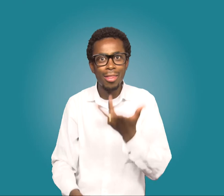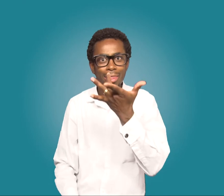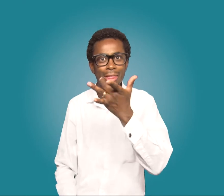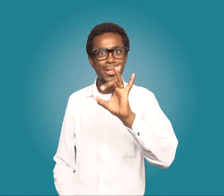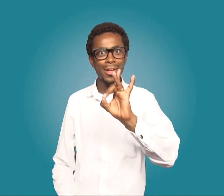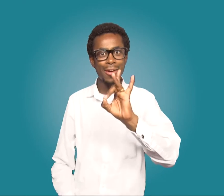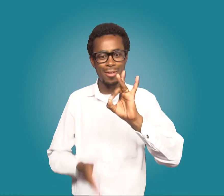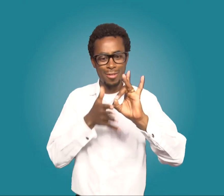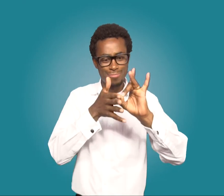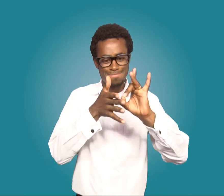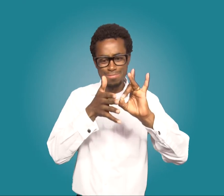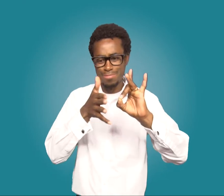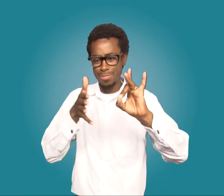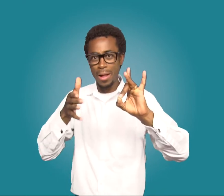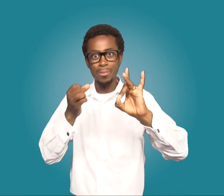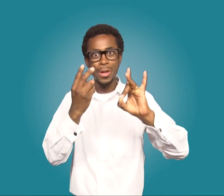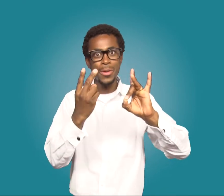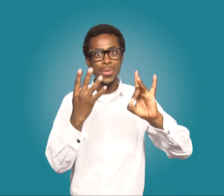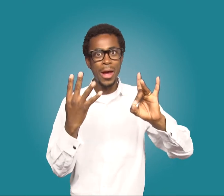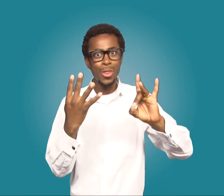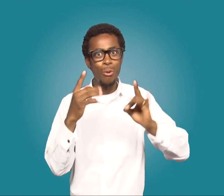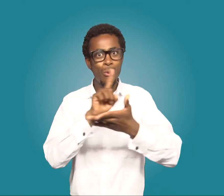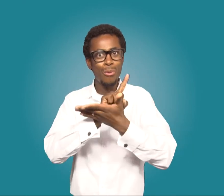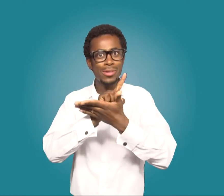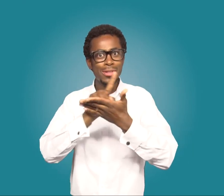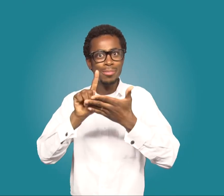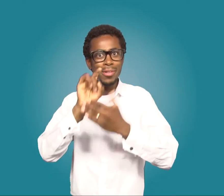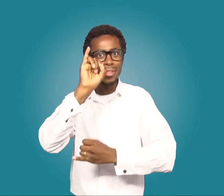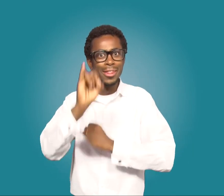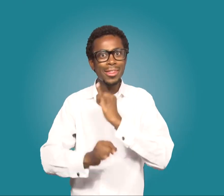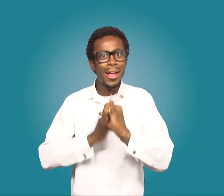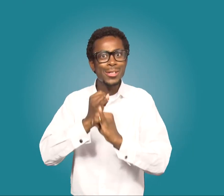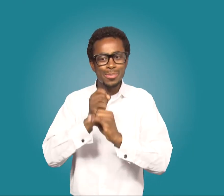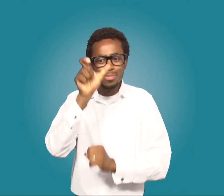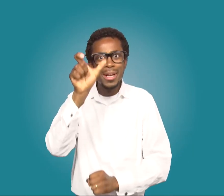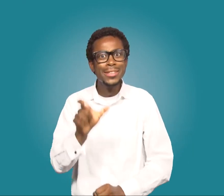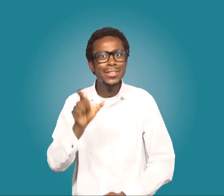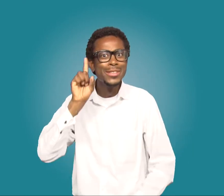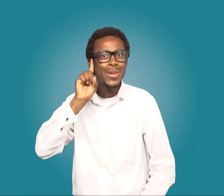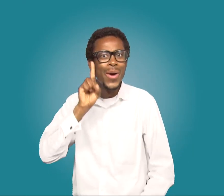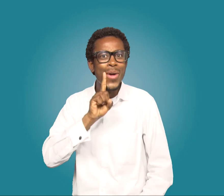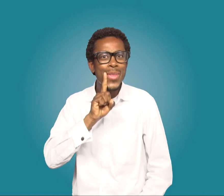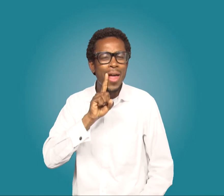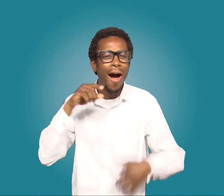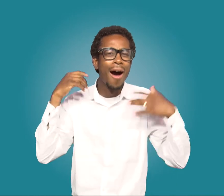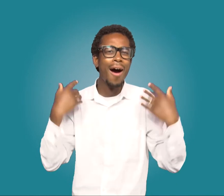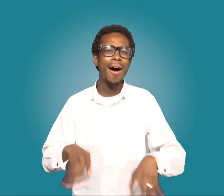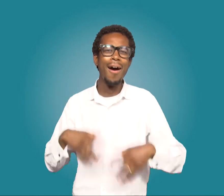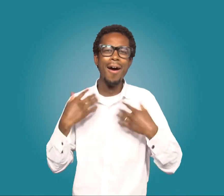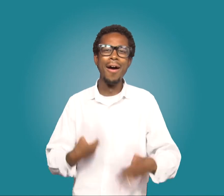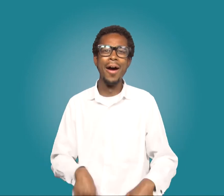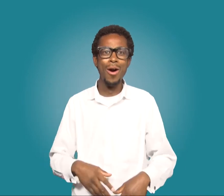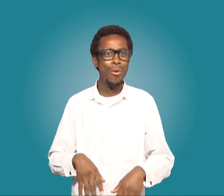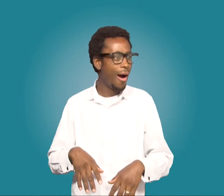¿Sabías que desde el 18 al 24 de septiembre conmemoramos la Semana Internacional de las Personas Sordas?